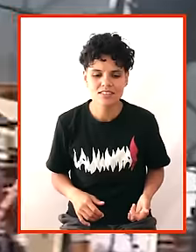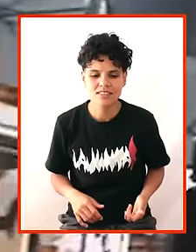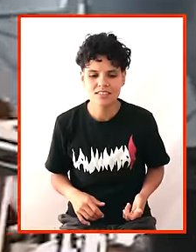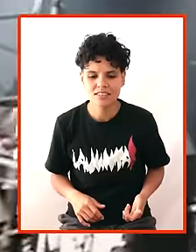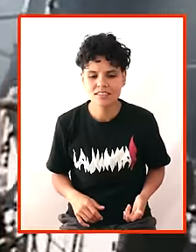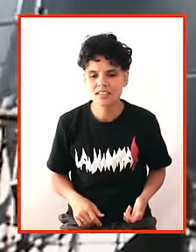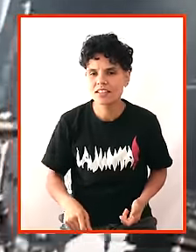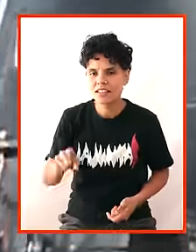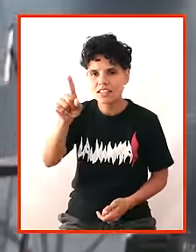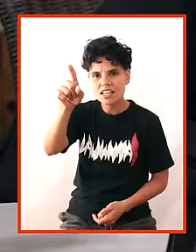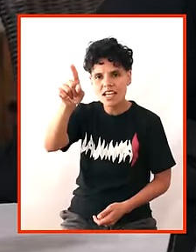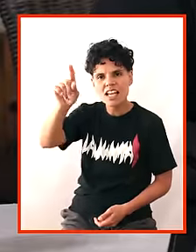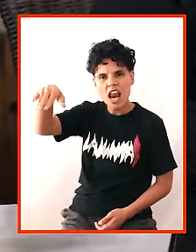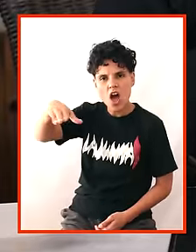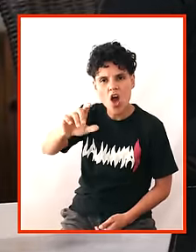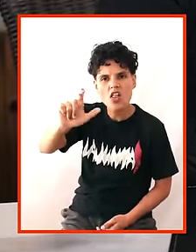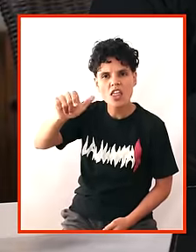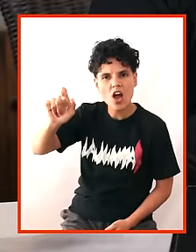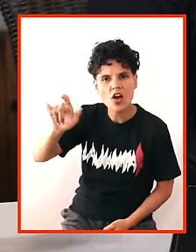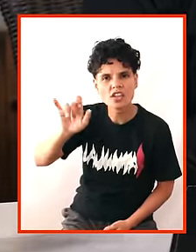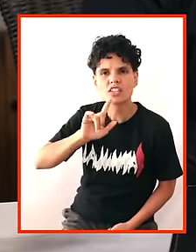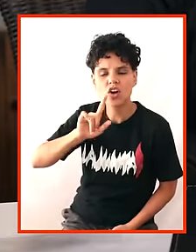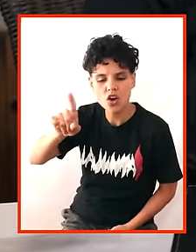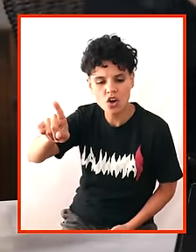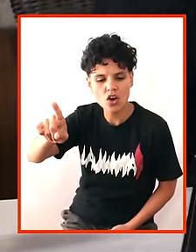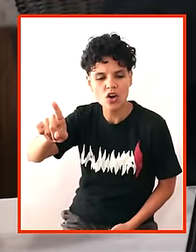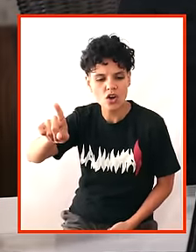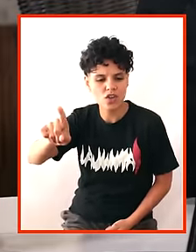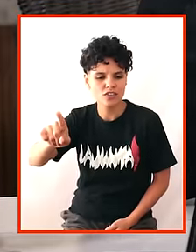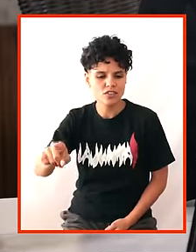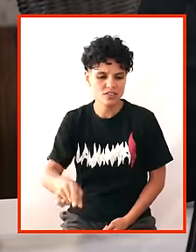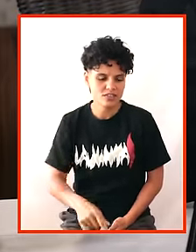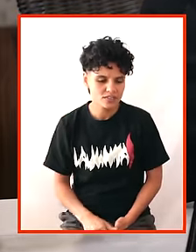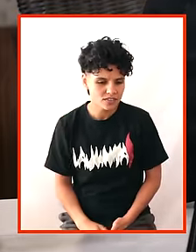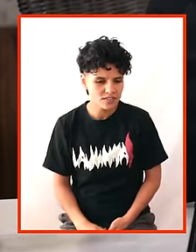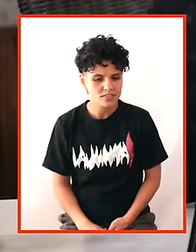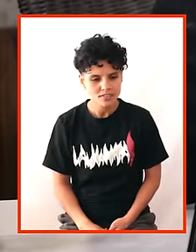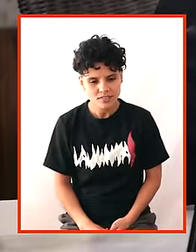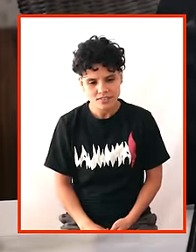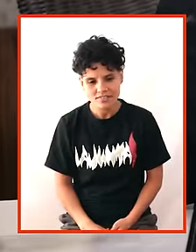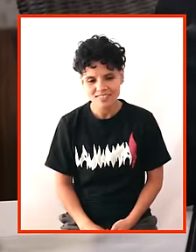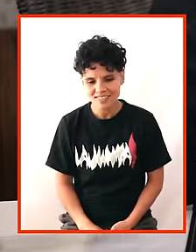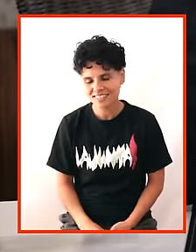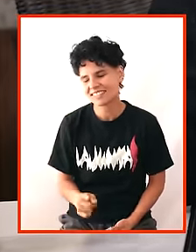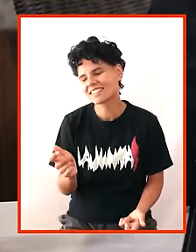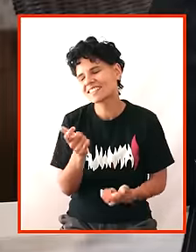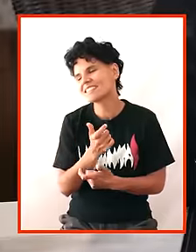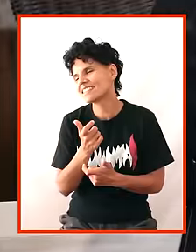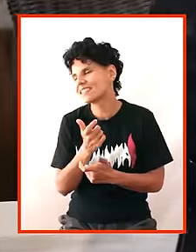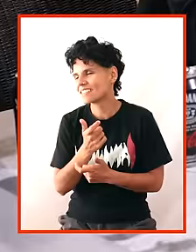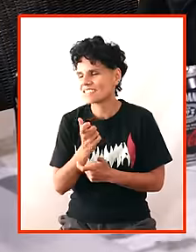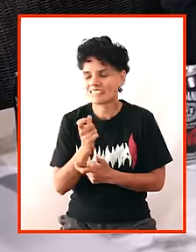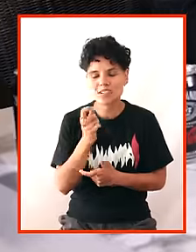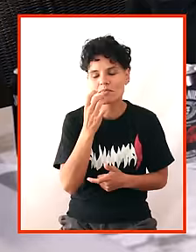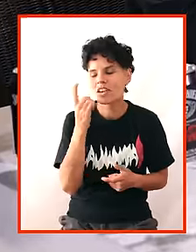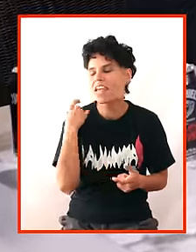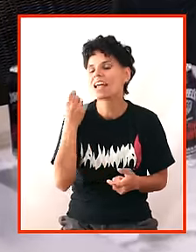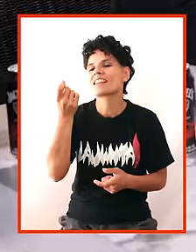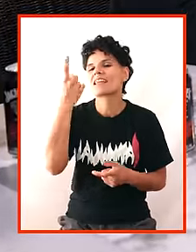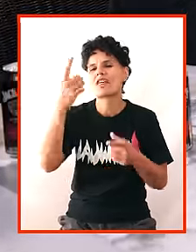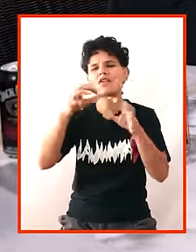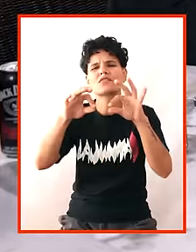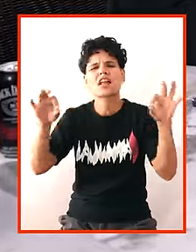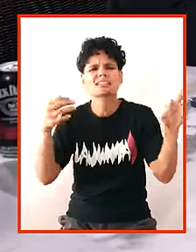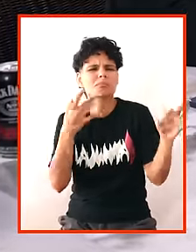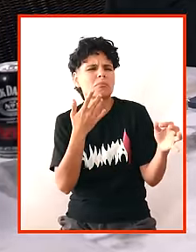Esa es la onda, Goyito. Maravilloso. Oye, pero esto por favor, que se haga viral, porque por fin la frase siempre dice: esta es la